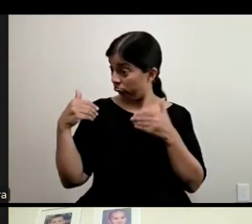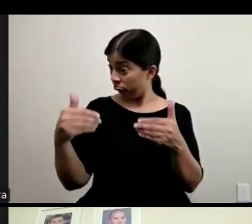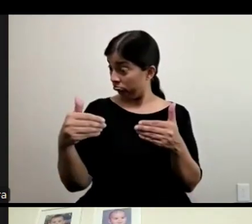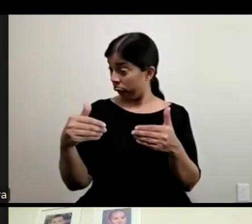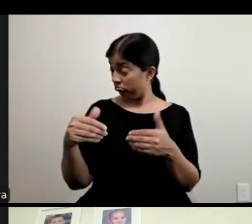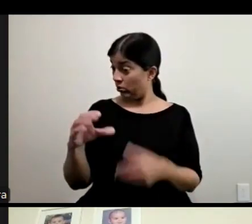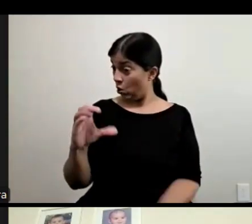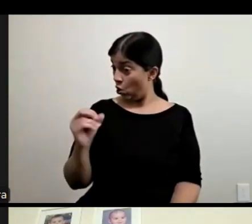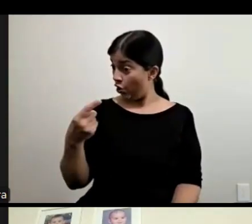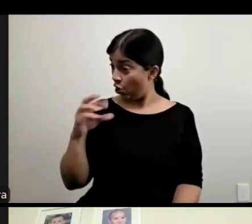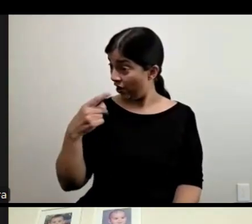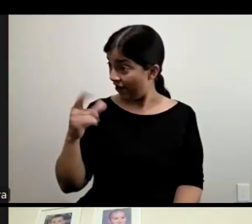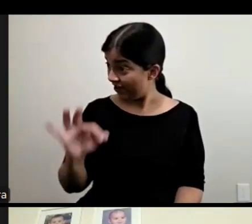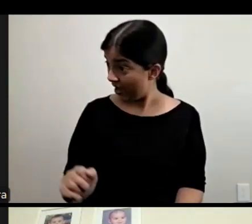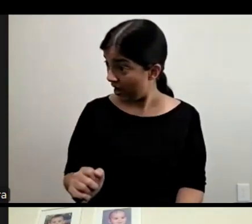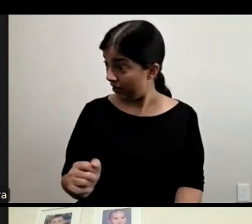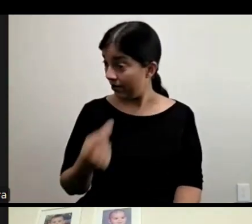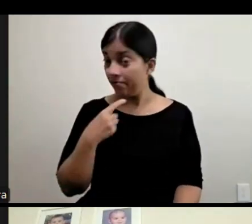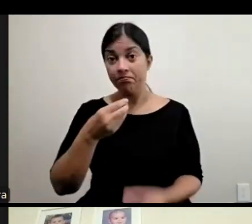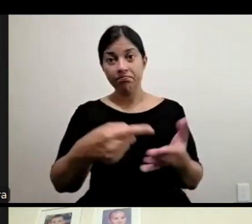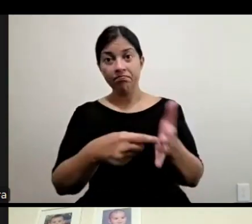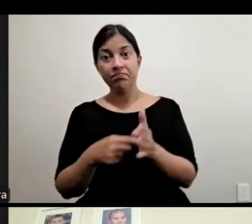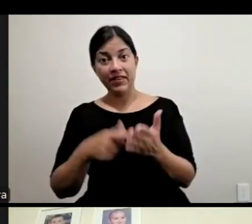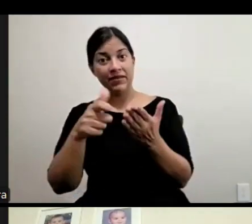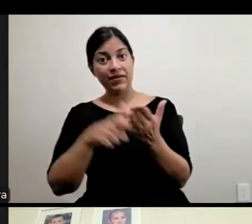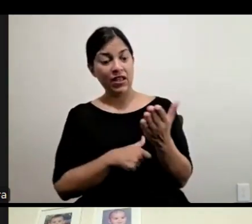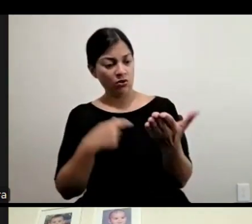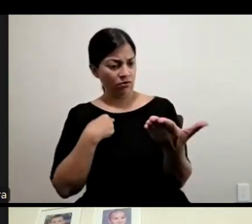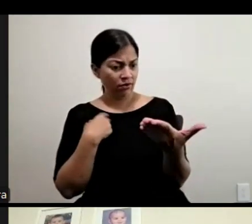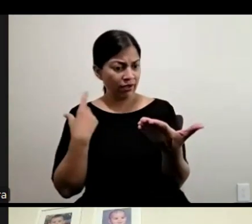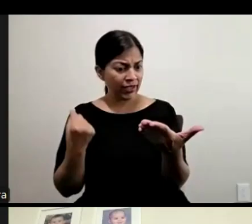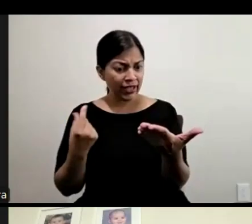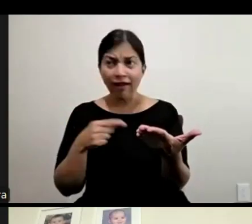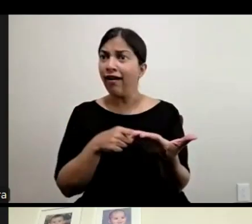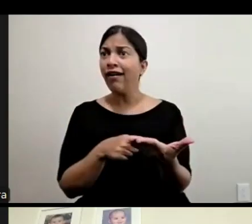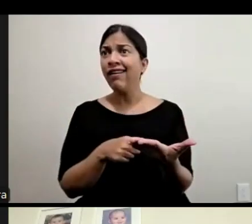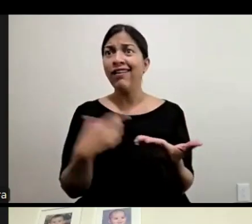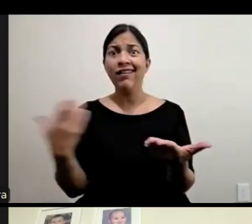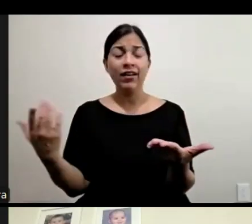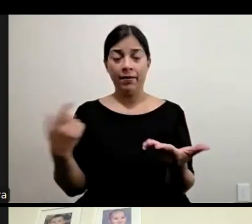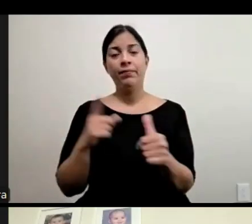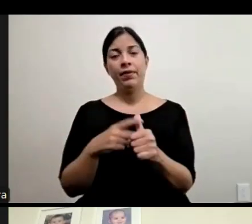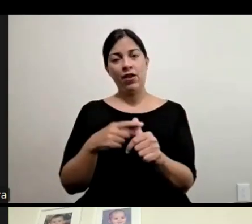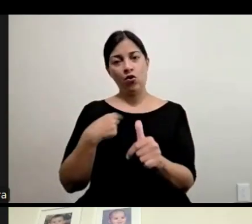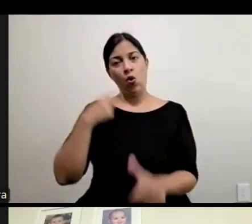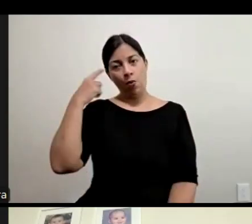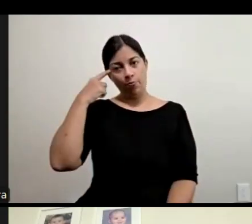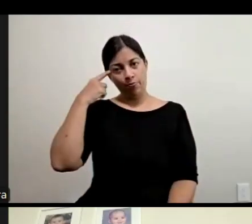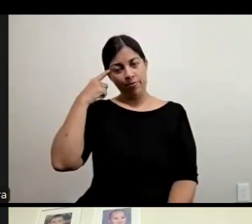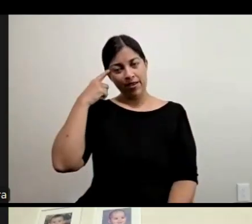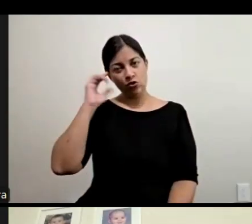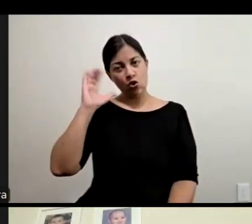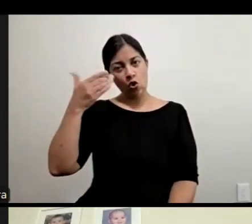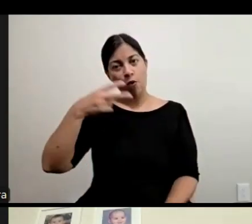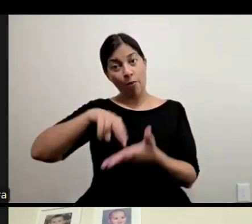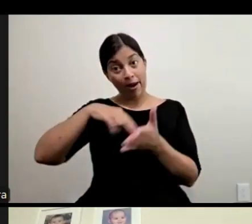el libreto. Y yo digo, ¿y qué yo voy a hacer con esta gente? Entonces, pues yo pienso primero como bailarín, ¿no? No estoy